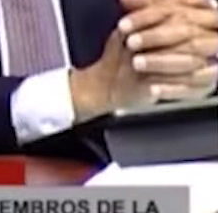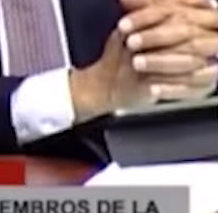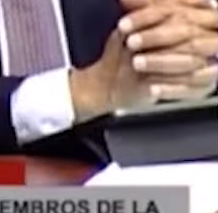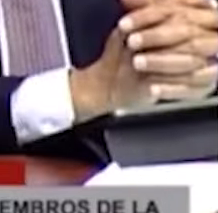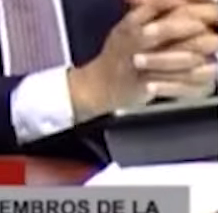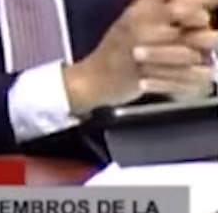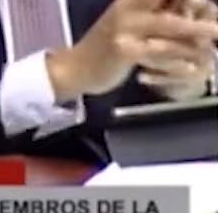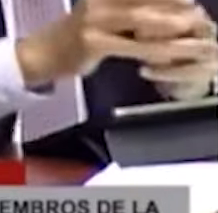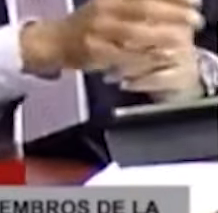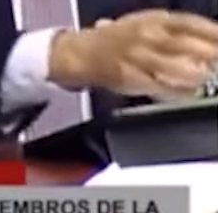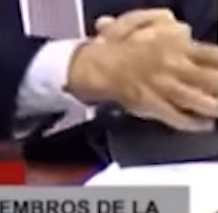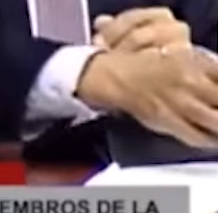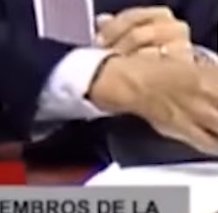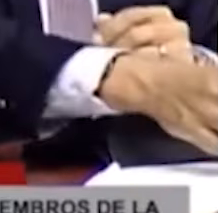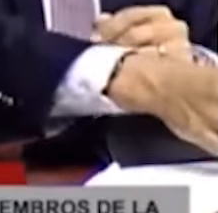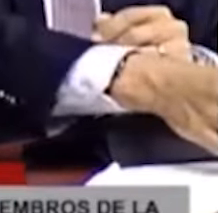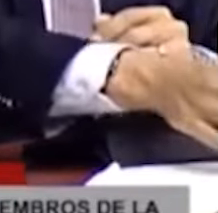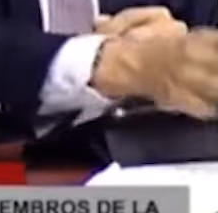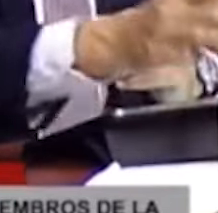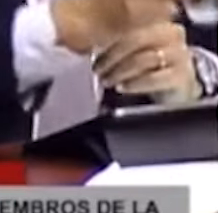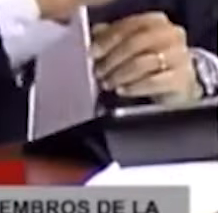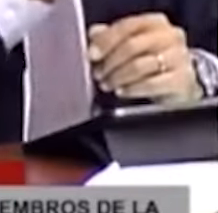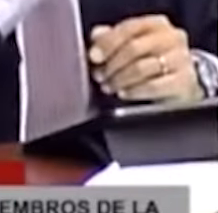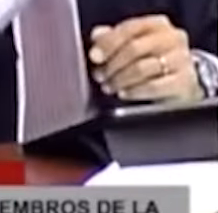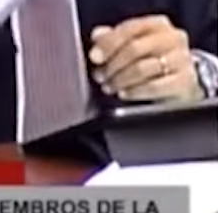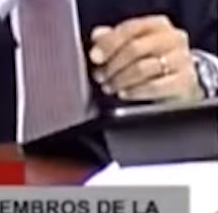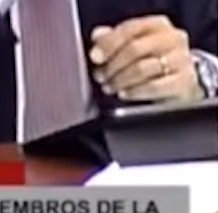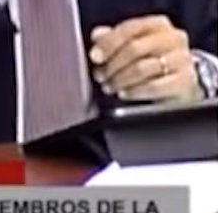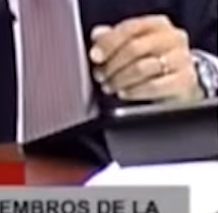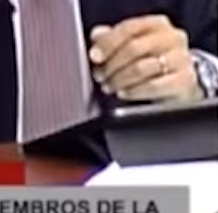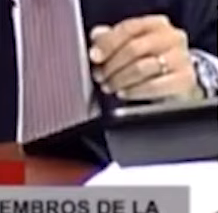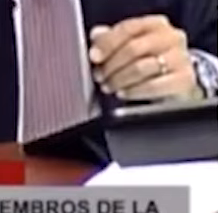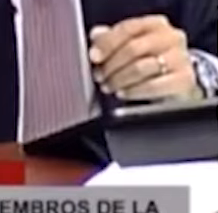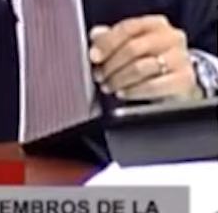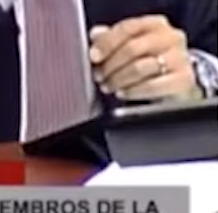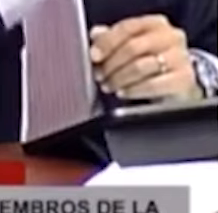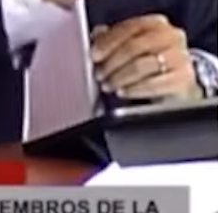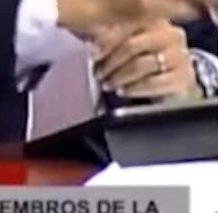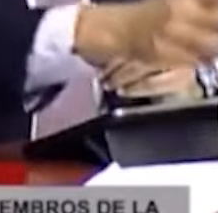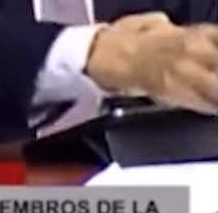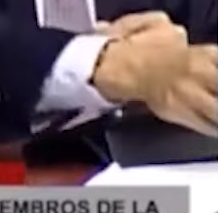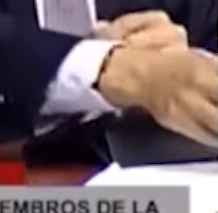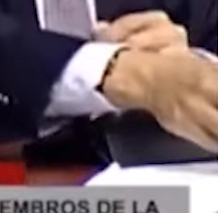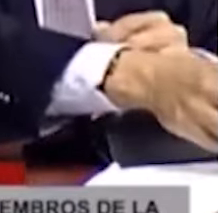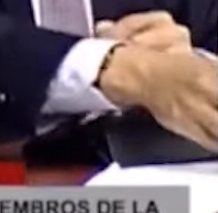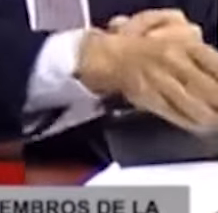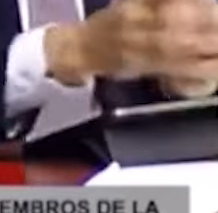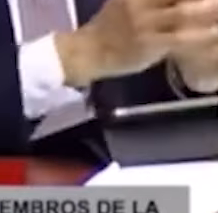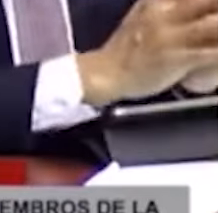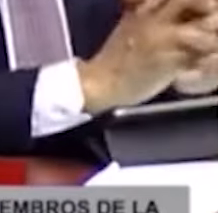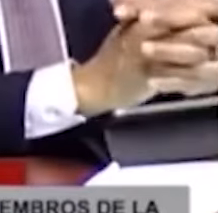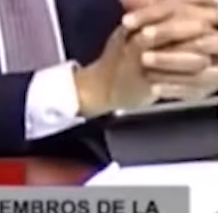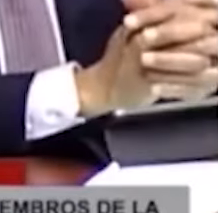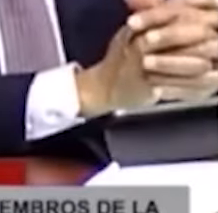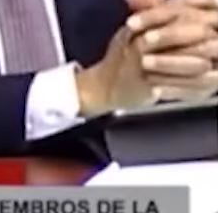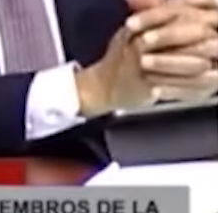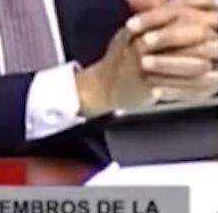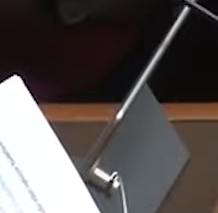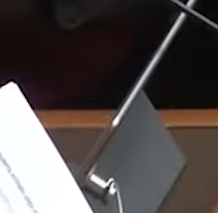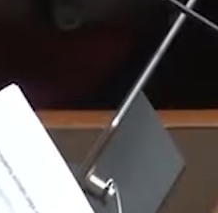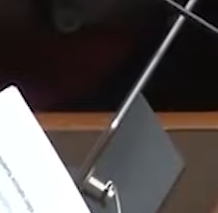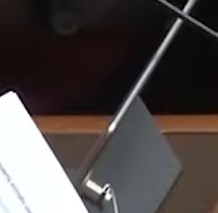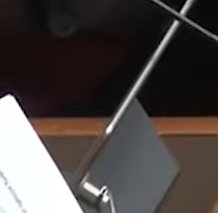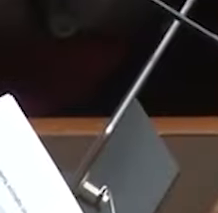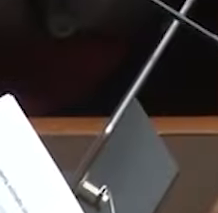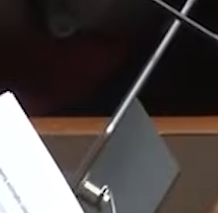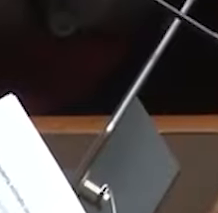de mandato y de los últimos 7 u 8 lo que estamos viendo es que están dedicados esencialmente a defenderse, ¿no?